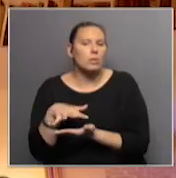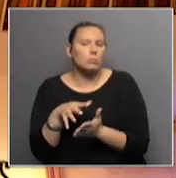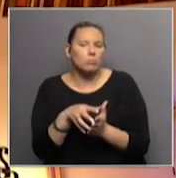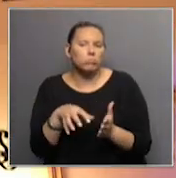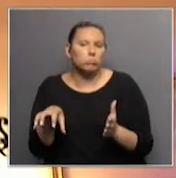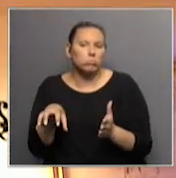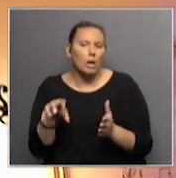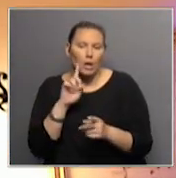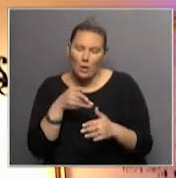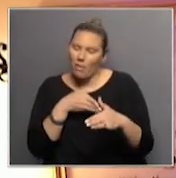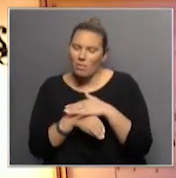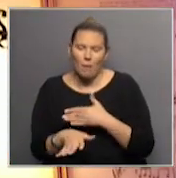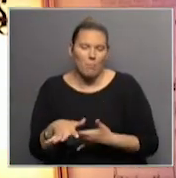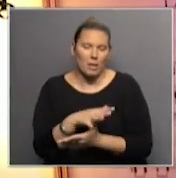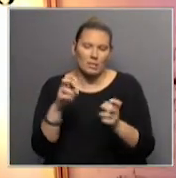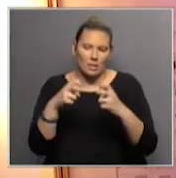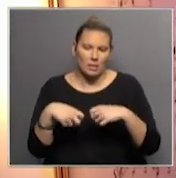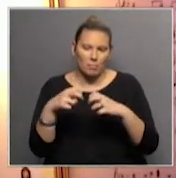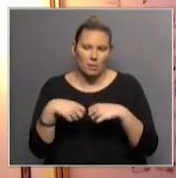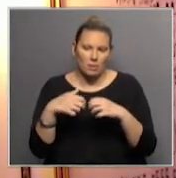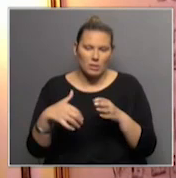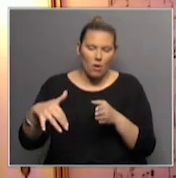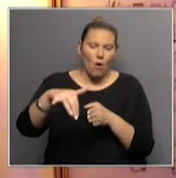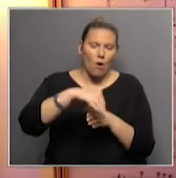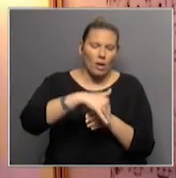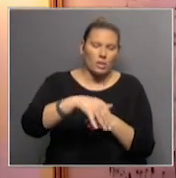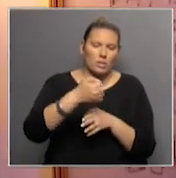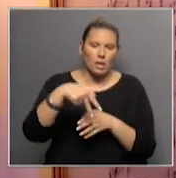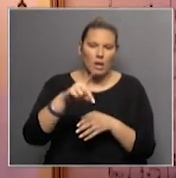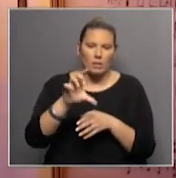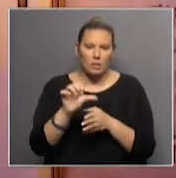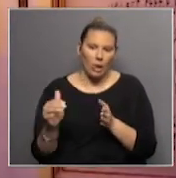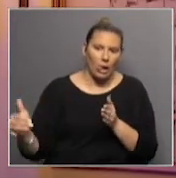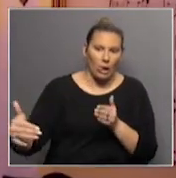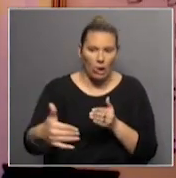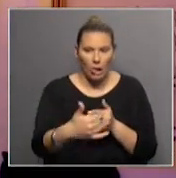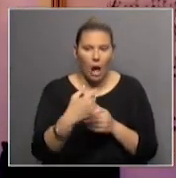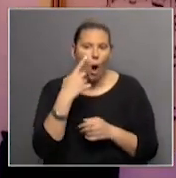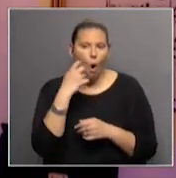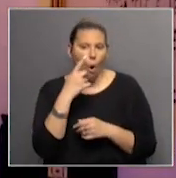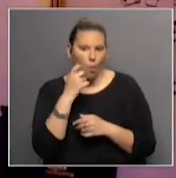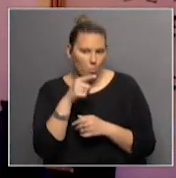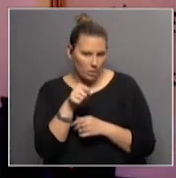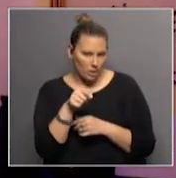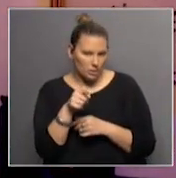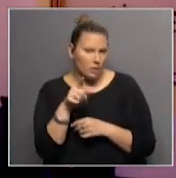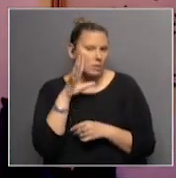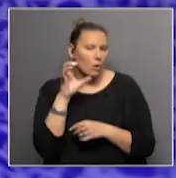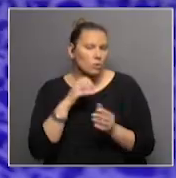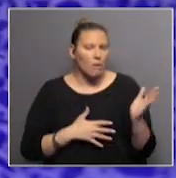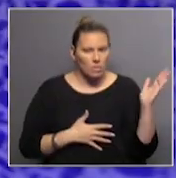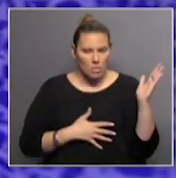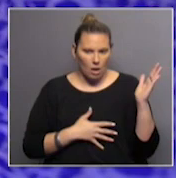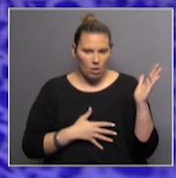que no se entraba por la Plaza Independencia, sino se entraba por la calle Andes, que era reservado a los hombres de la época y donde se escuchaban